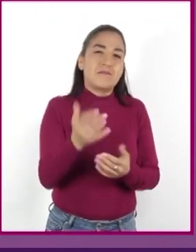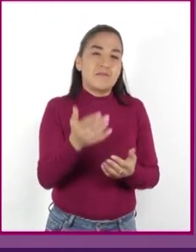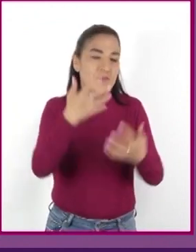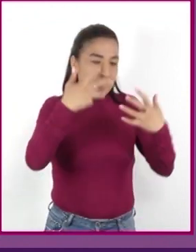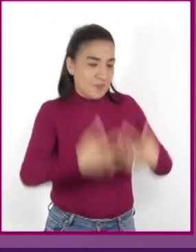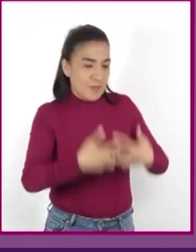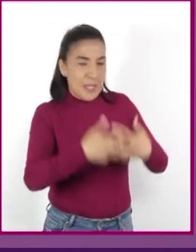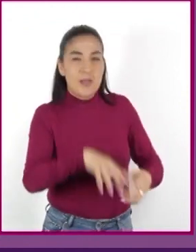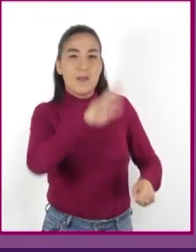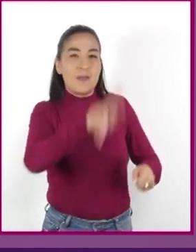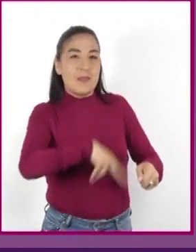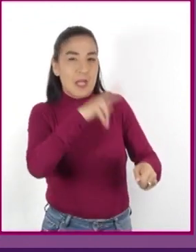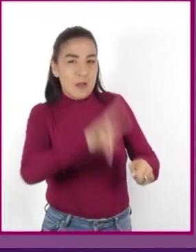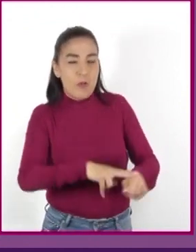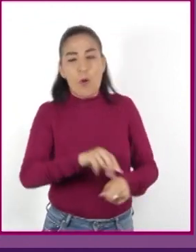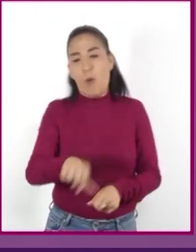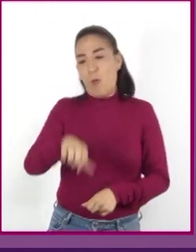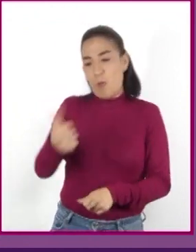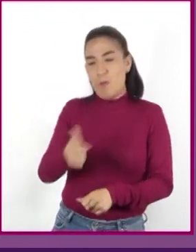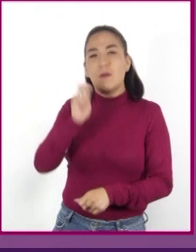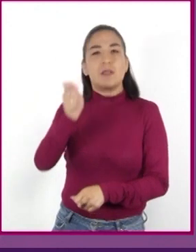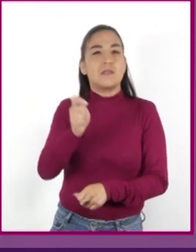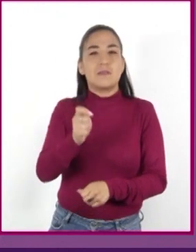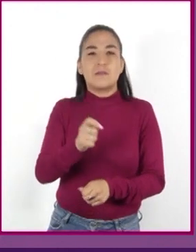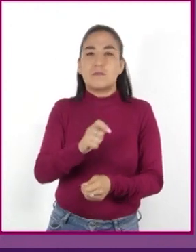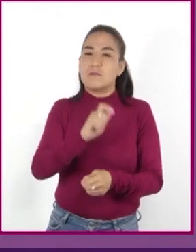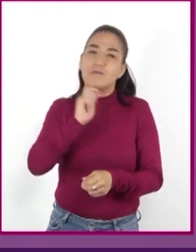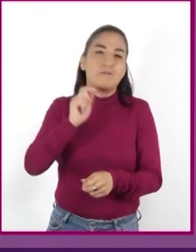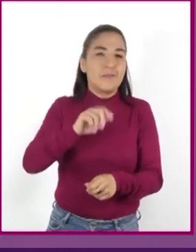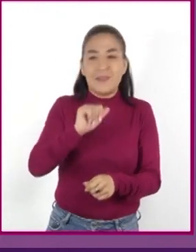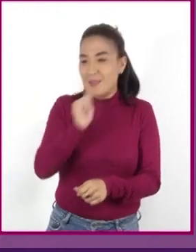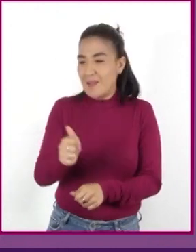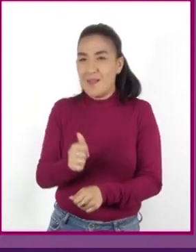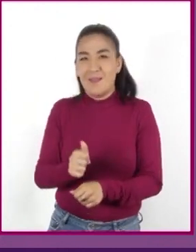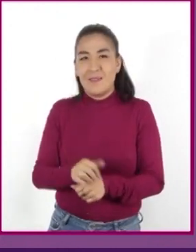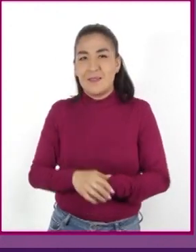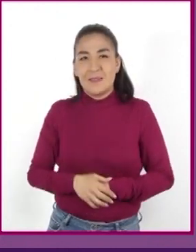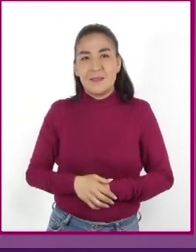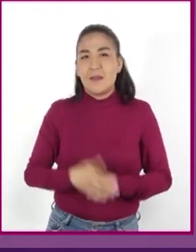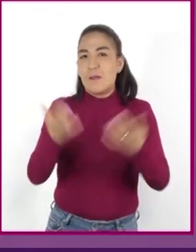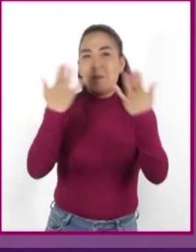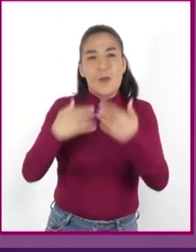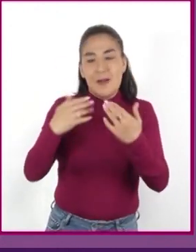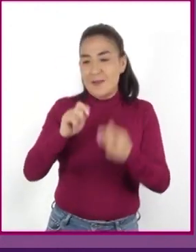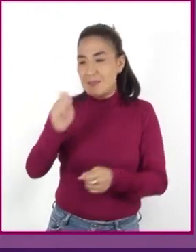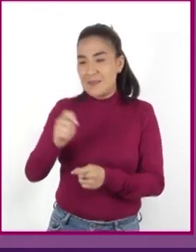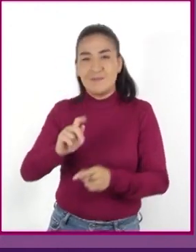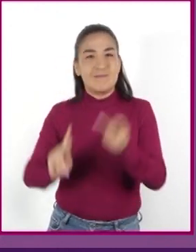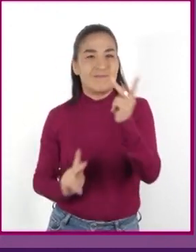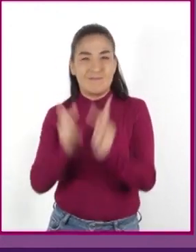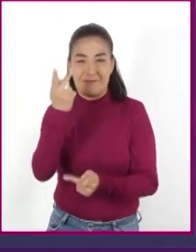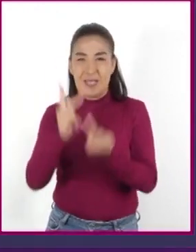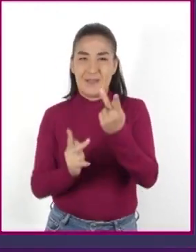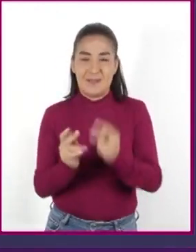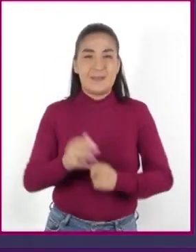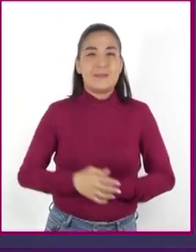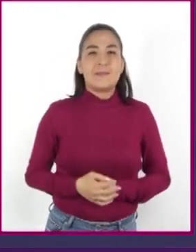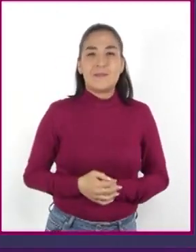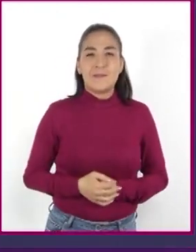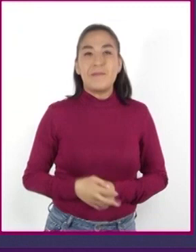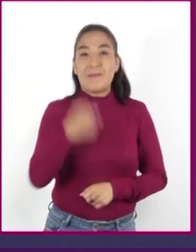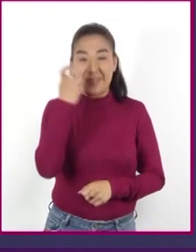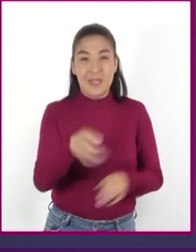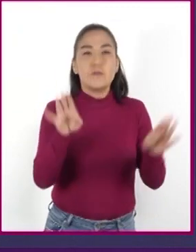de sustancias naturales, otros totalmente sintéticos, es decir, que no existen en la naturaleza. Todo